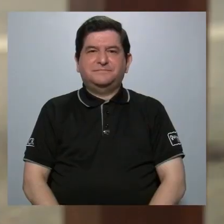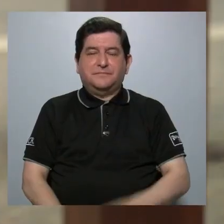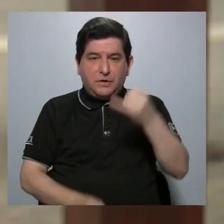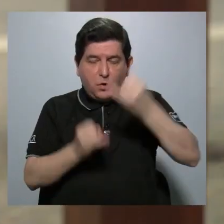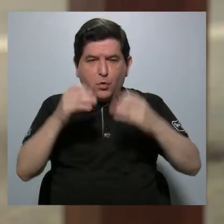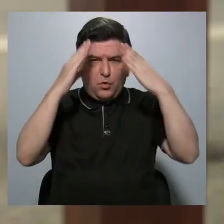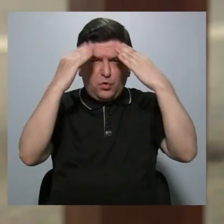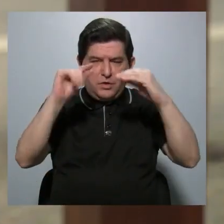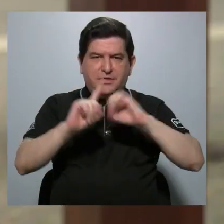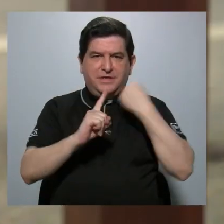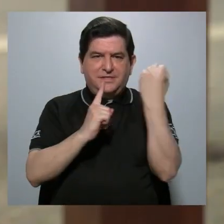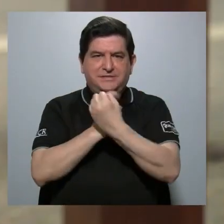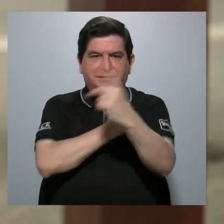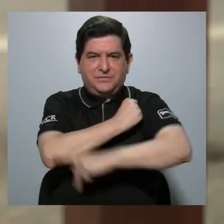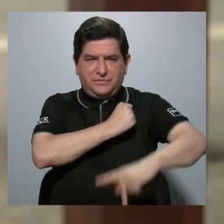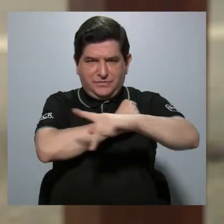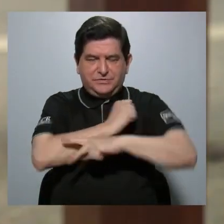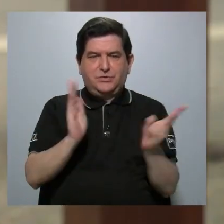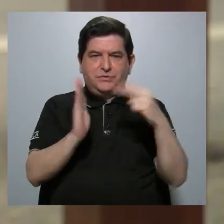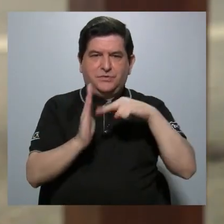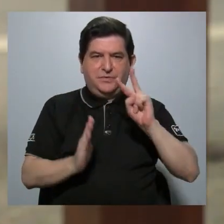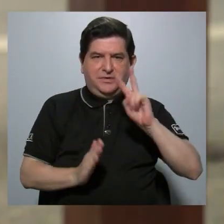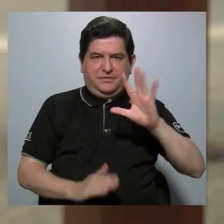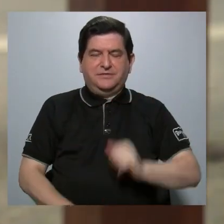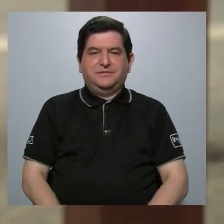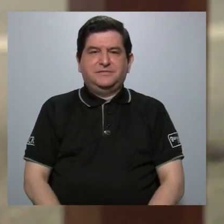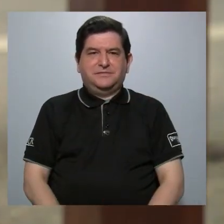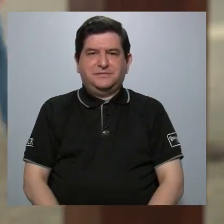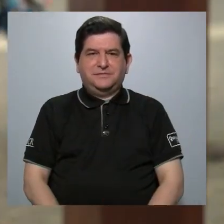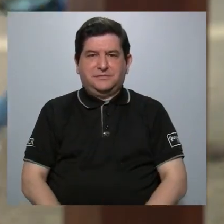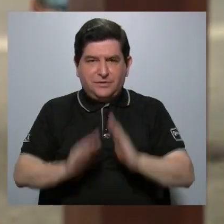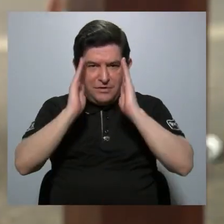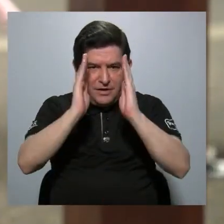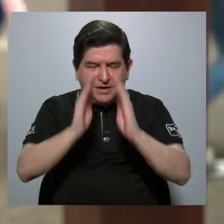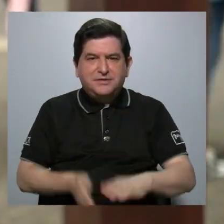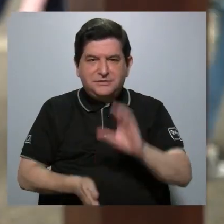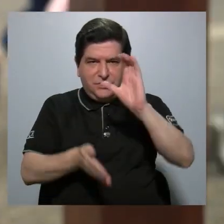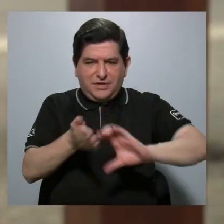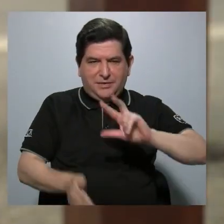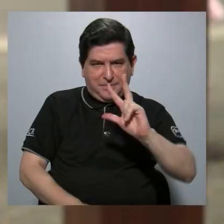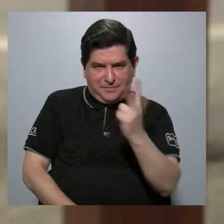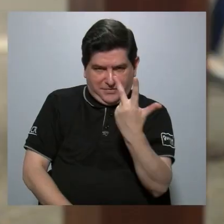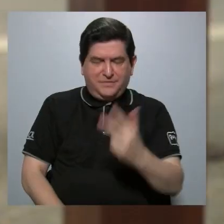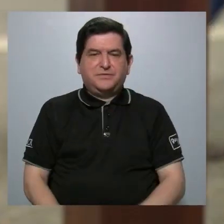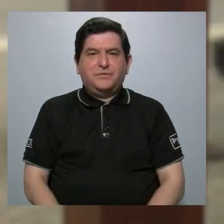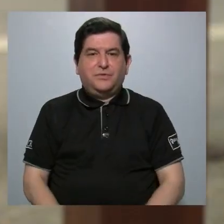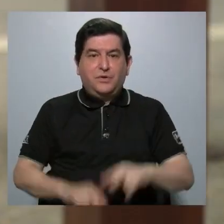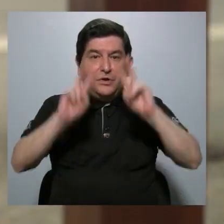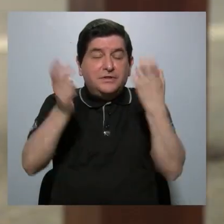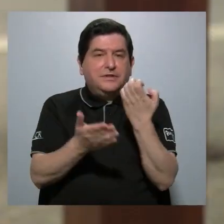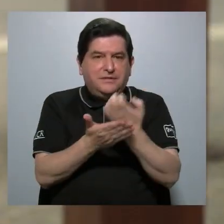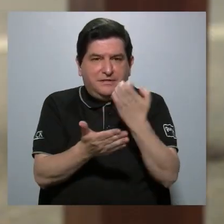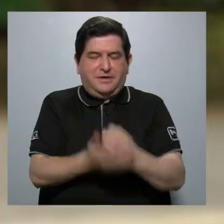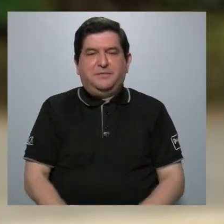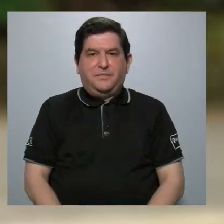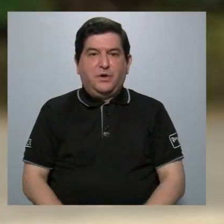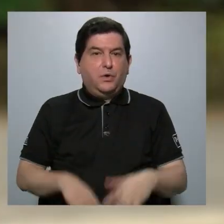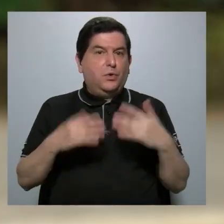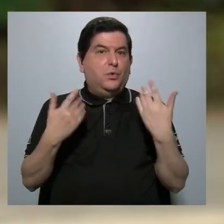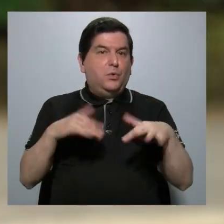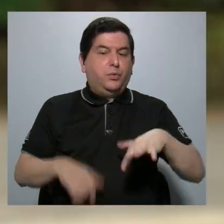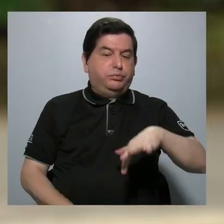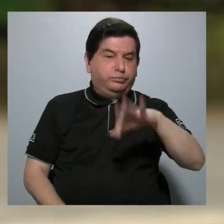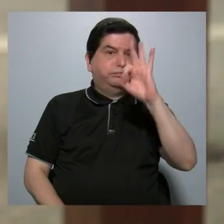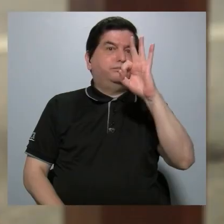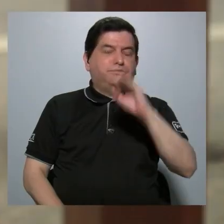El último informe del Estado de la Nación 2025 dedica su capítulo 3 al tema económico y